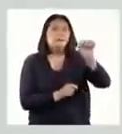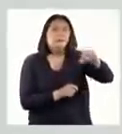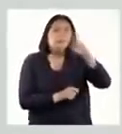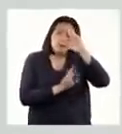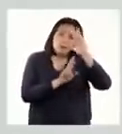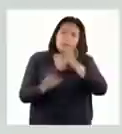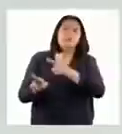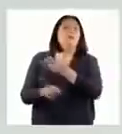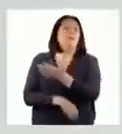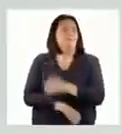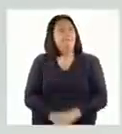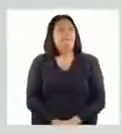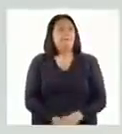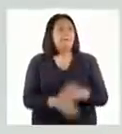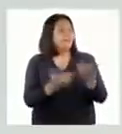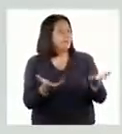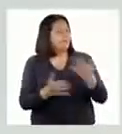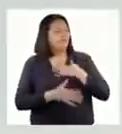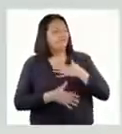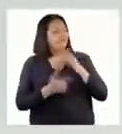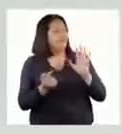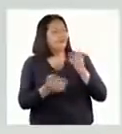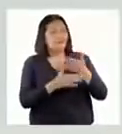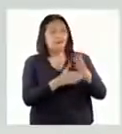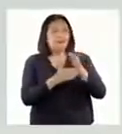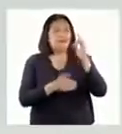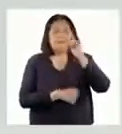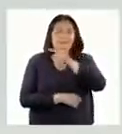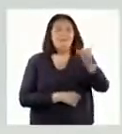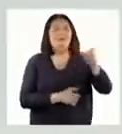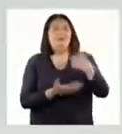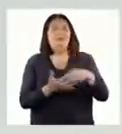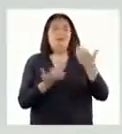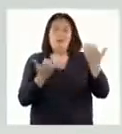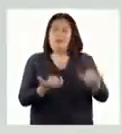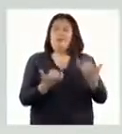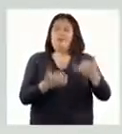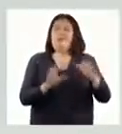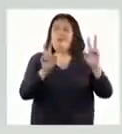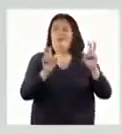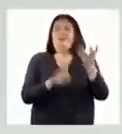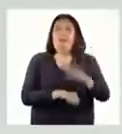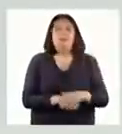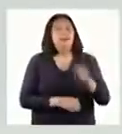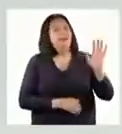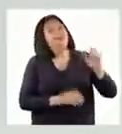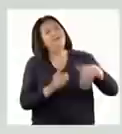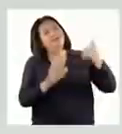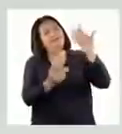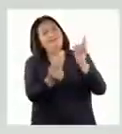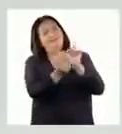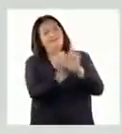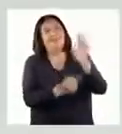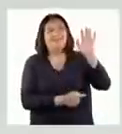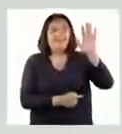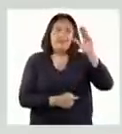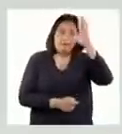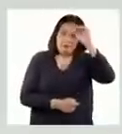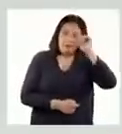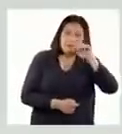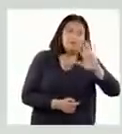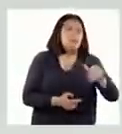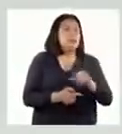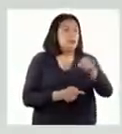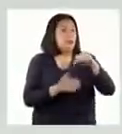puedan respetarlos. Ha sido un gusto compartir con ustedes la actividad de hoy. Hasta pronto, Patricia, chicas y